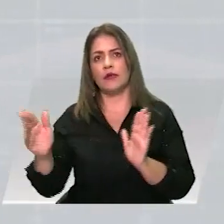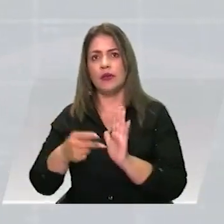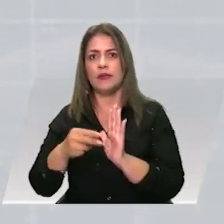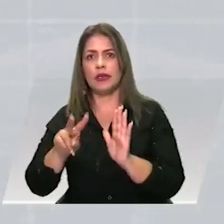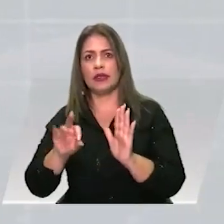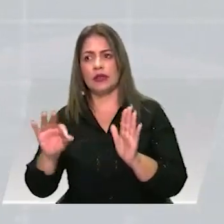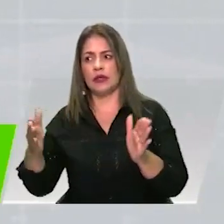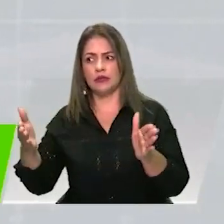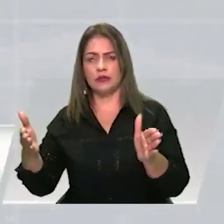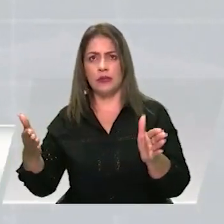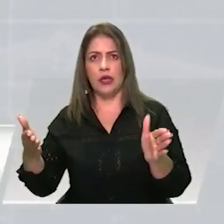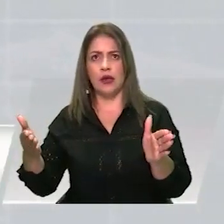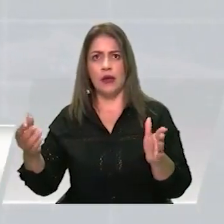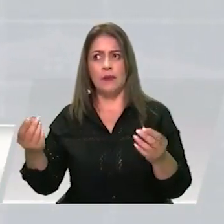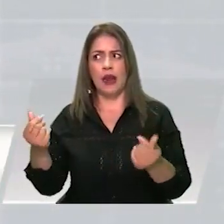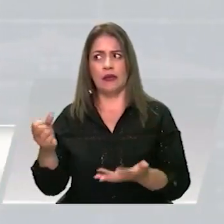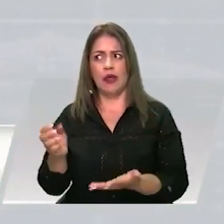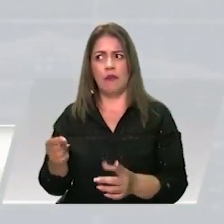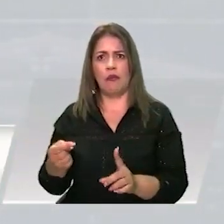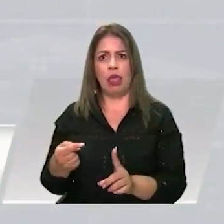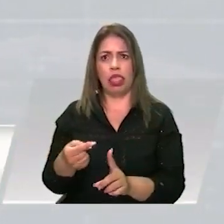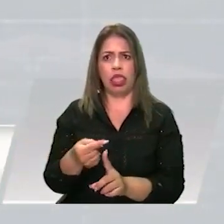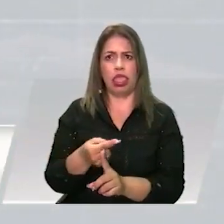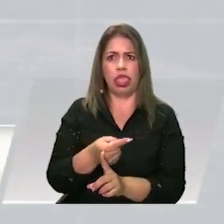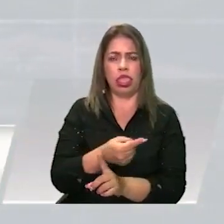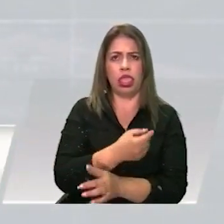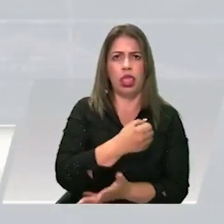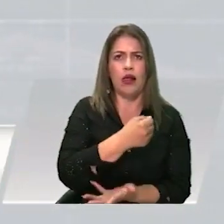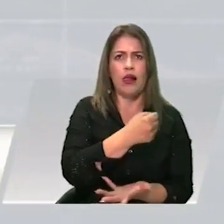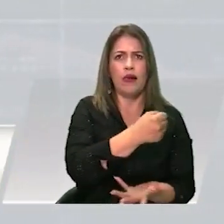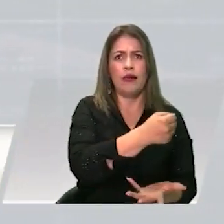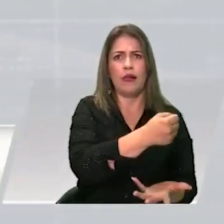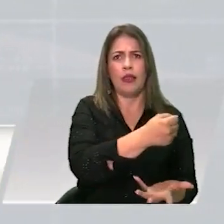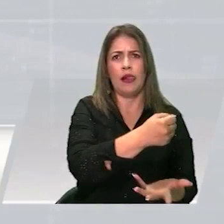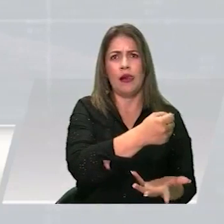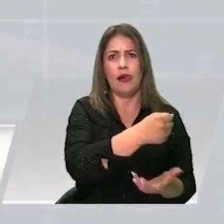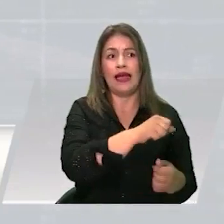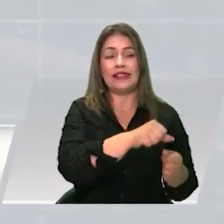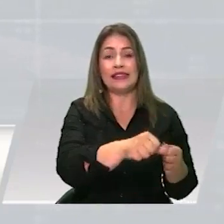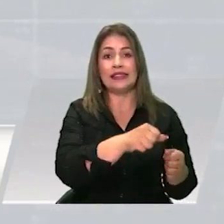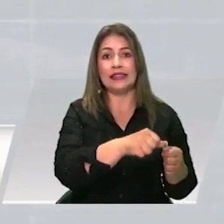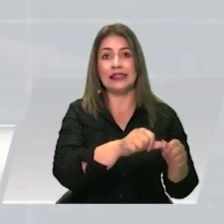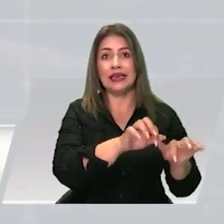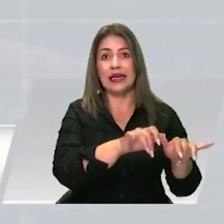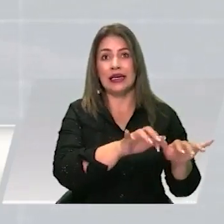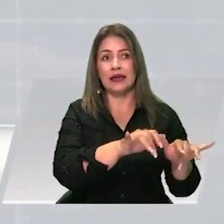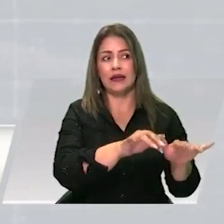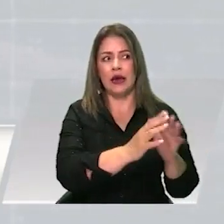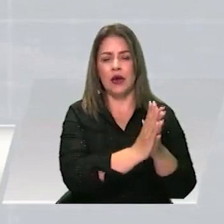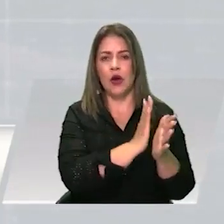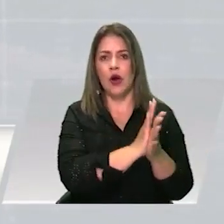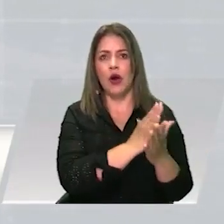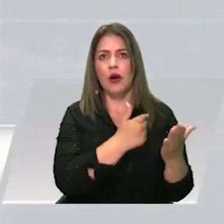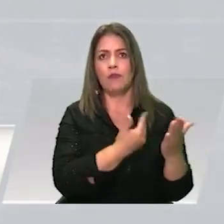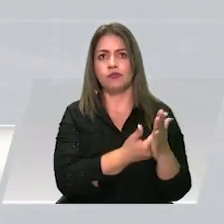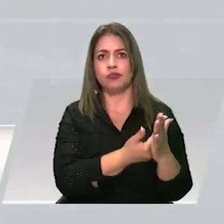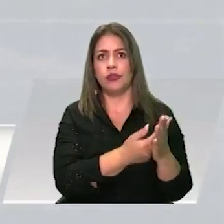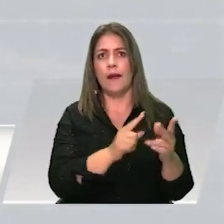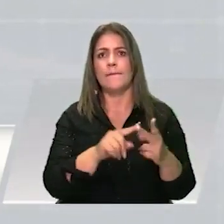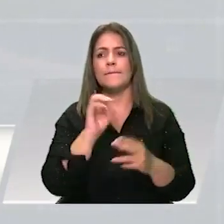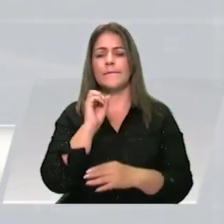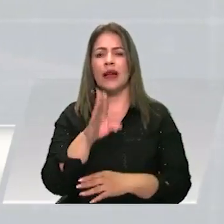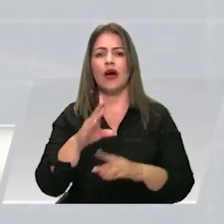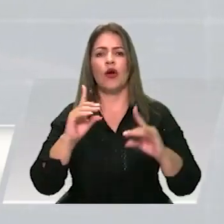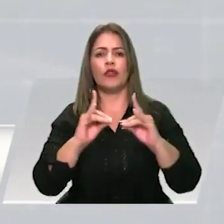el posible desvío de los recursos públicos a las cuentas personales del secretario constado desde el Banco de